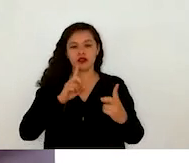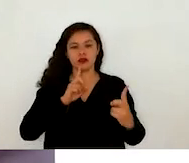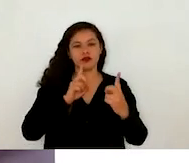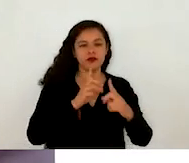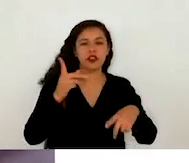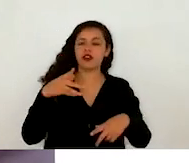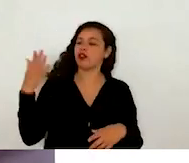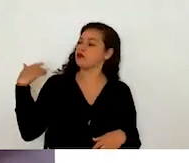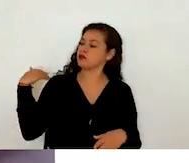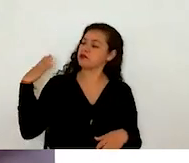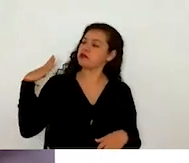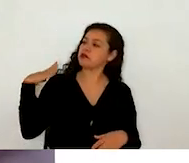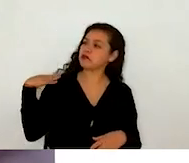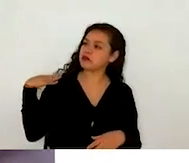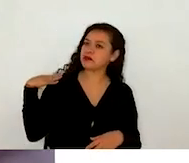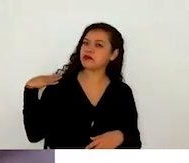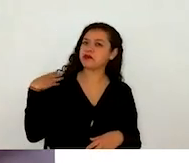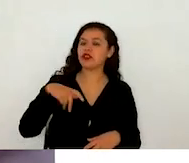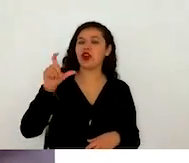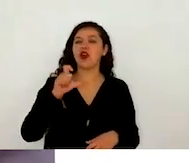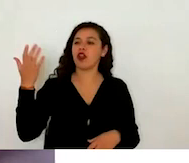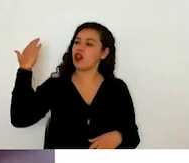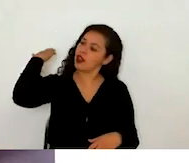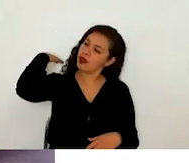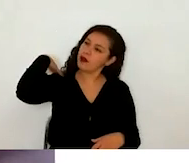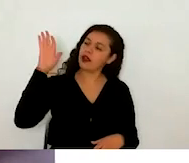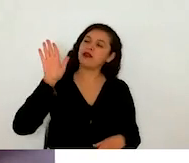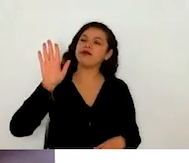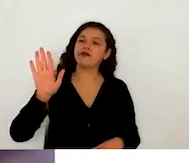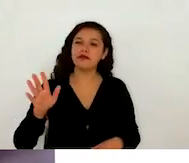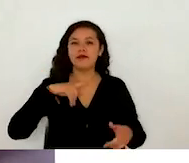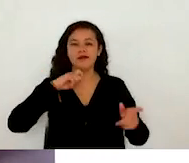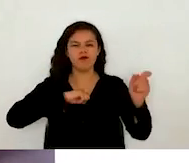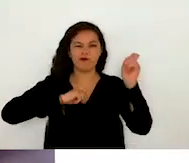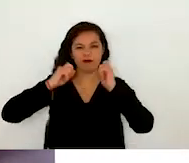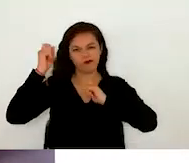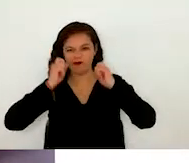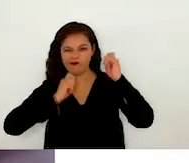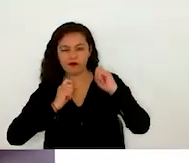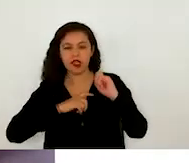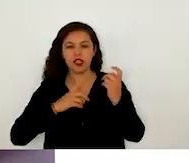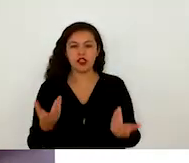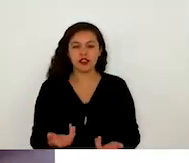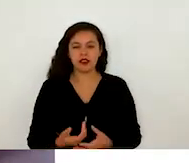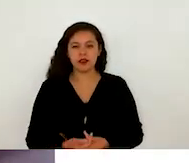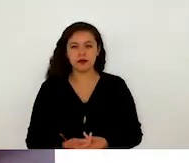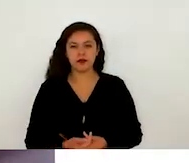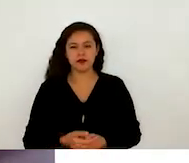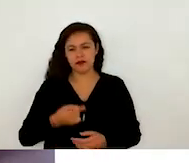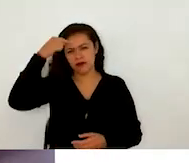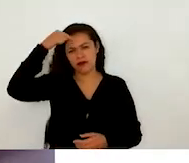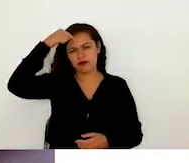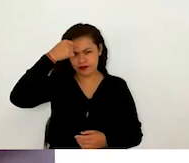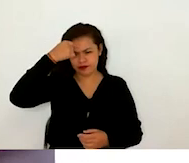el hombro si cuando tocamos de espaldas los gestos faciales la sonrisa el fruncir el ceño